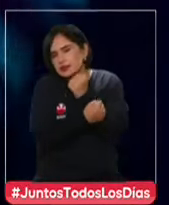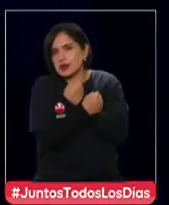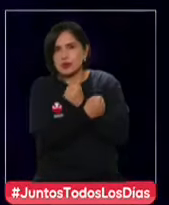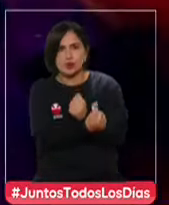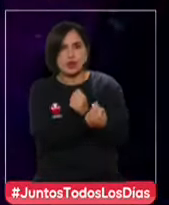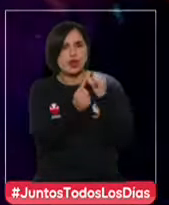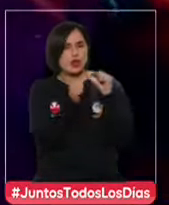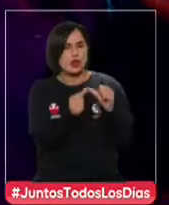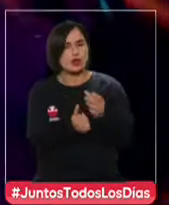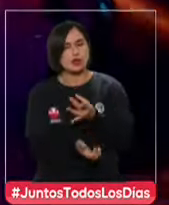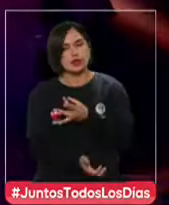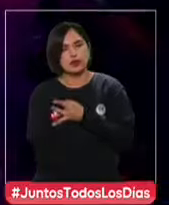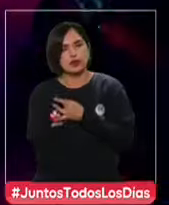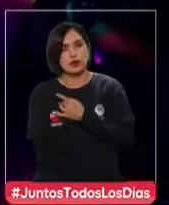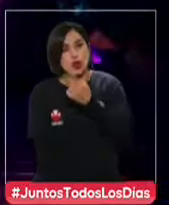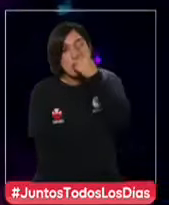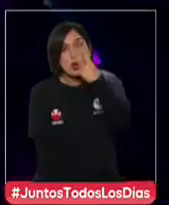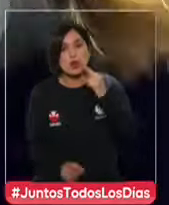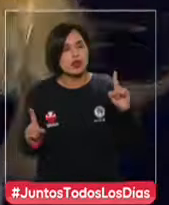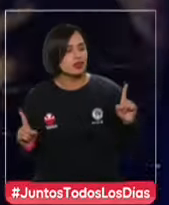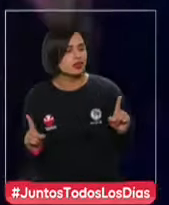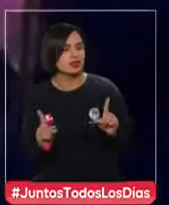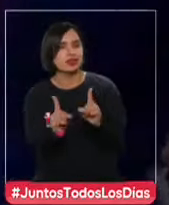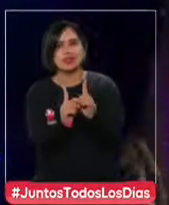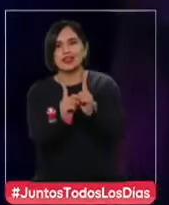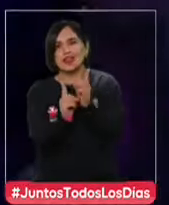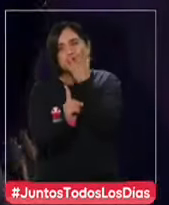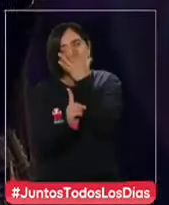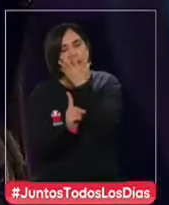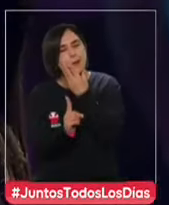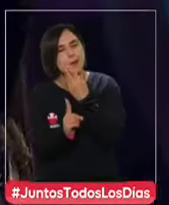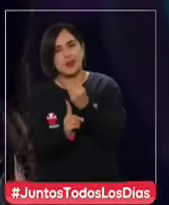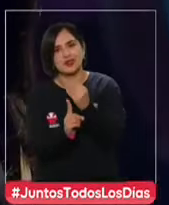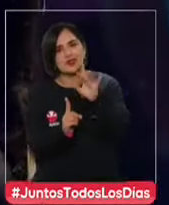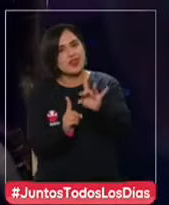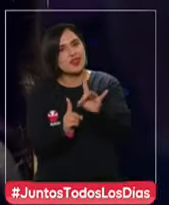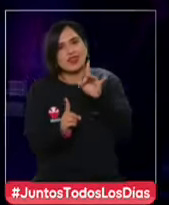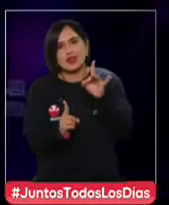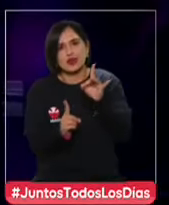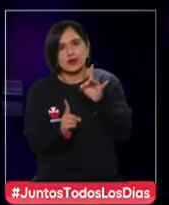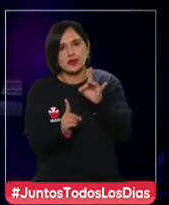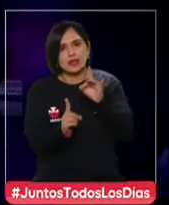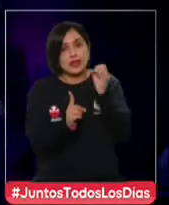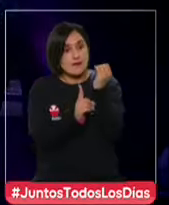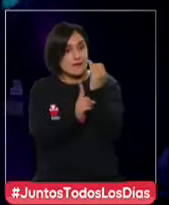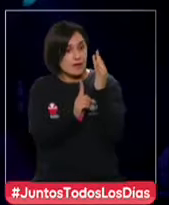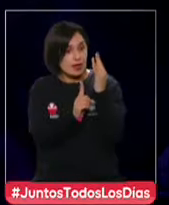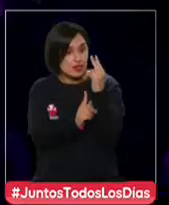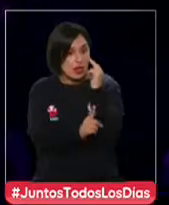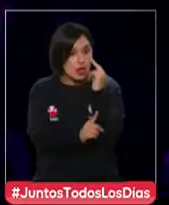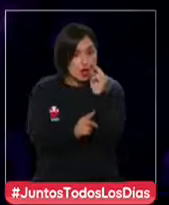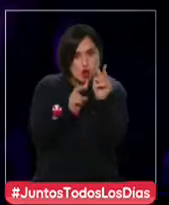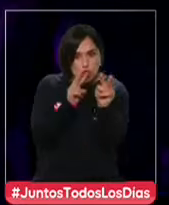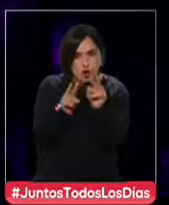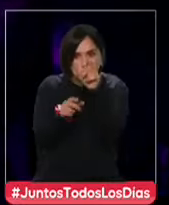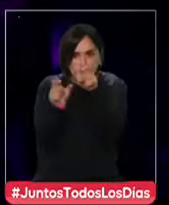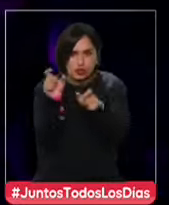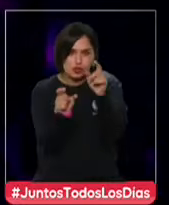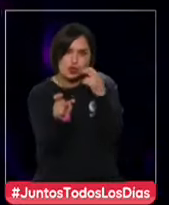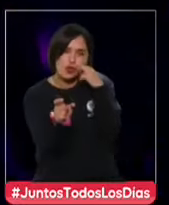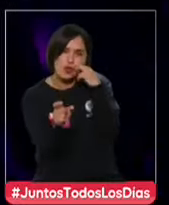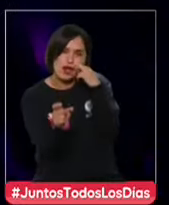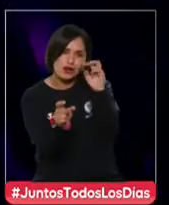medio del dolor, un día se encontraron con la belleza de descubrir que el brillo en los ojos de otro ser humano